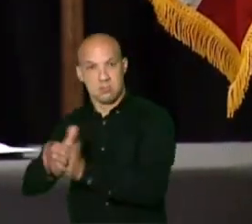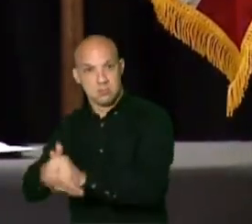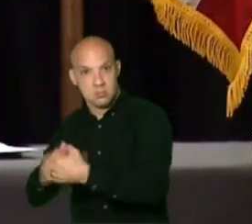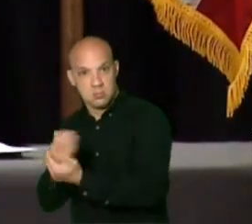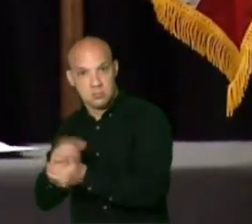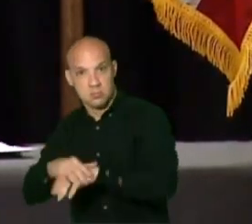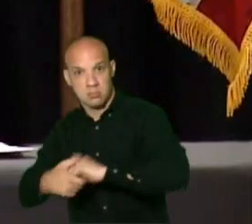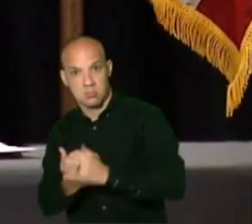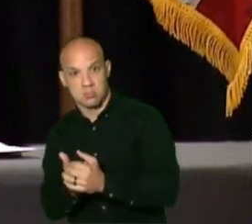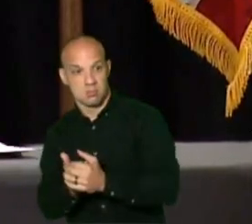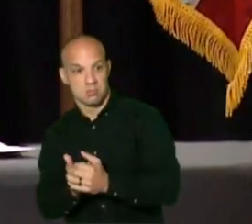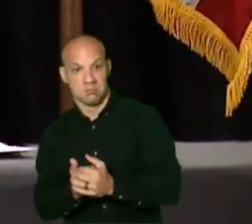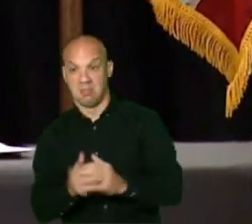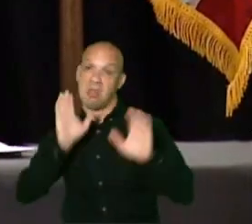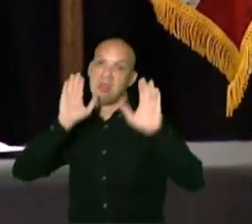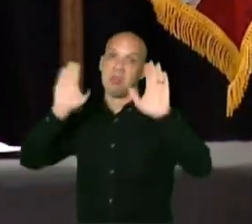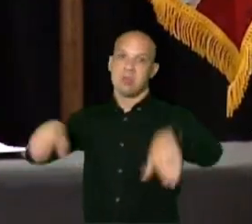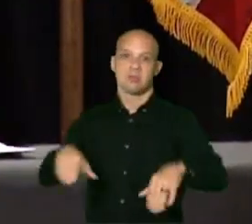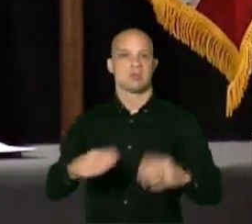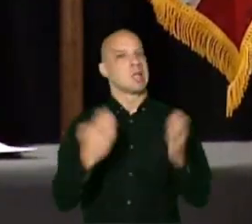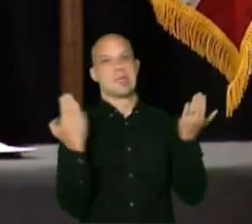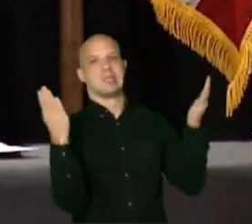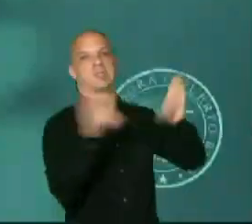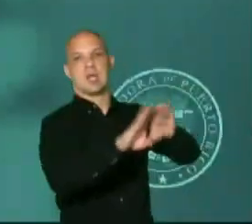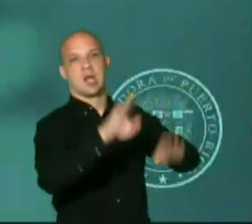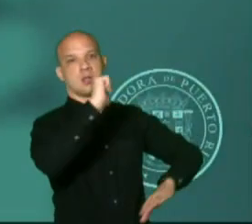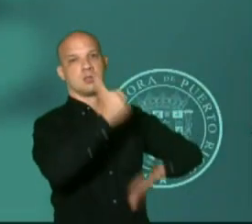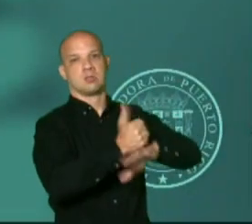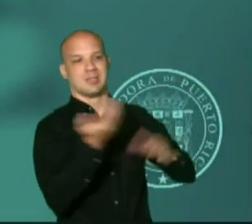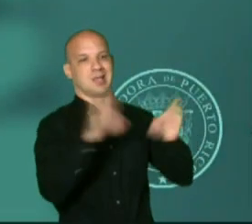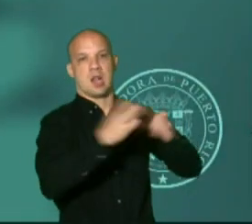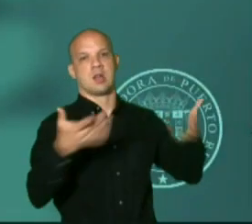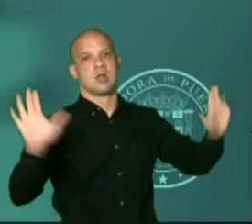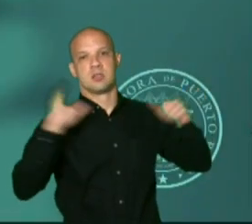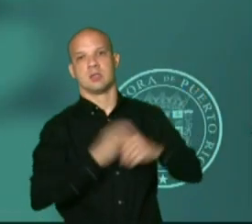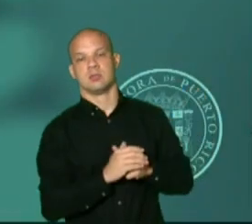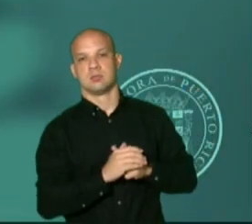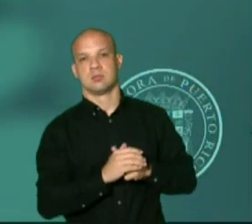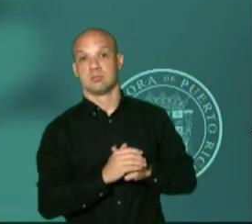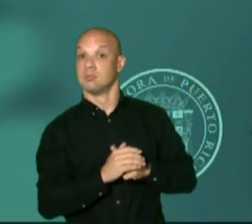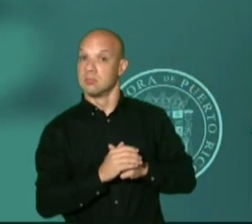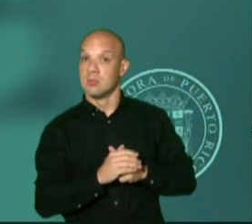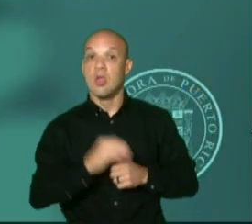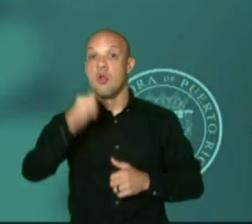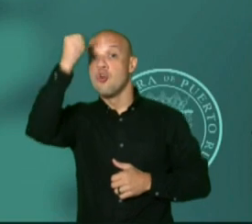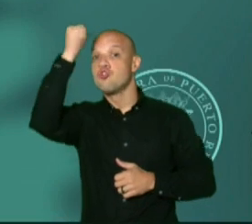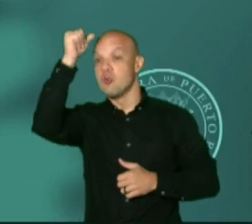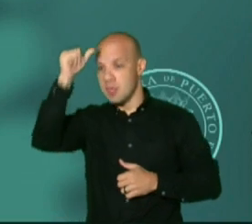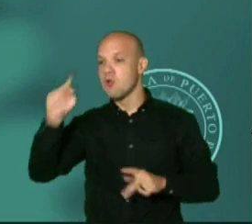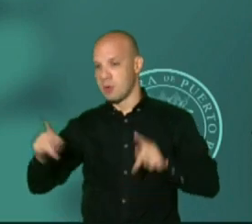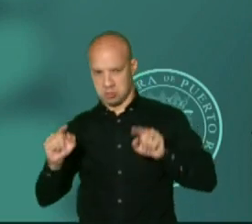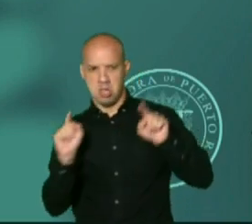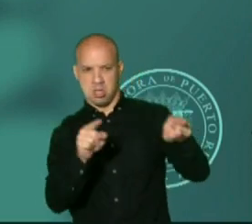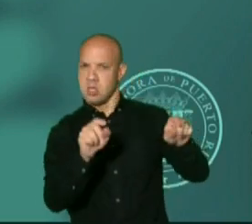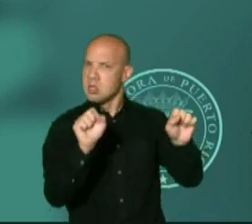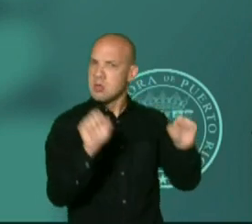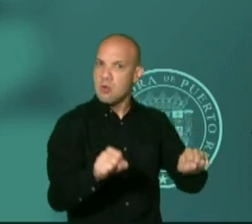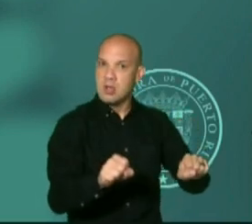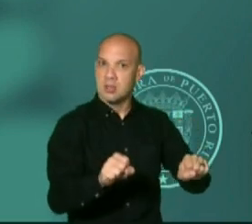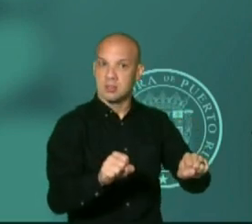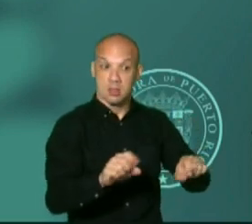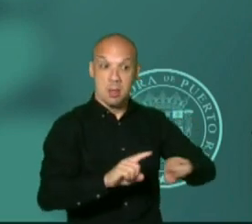pena del cierre de sus establecimientos. Es decir, los domingos solamente a estos lugares pueden asistir nuestros ciudadanos, así que